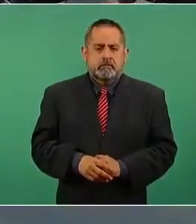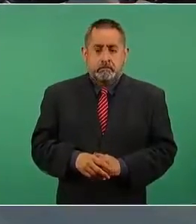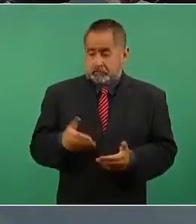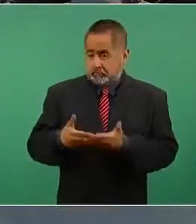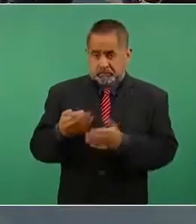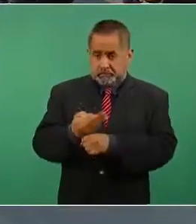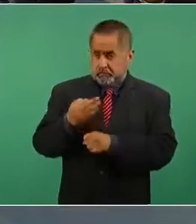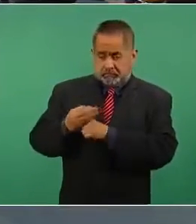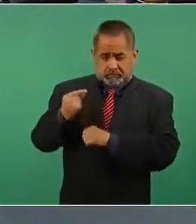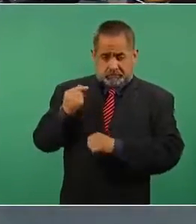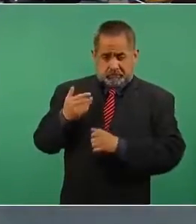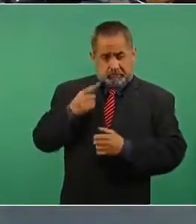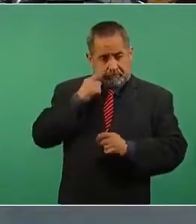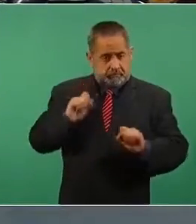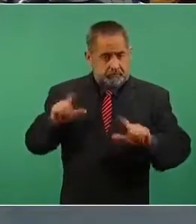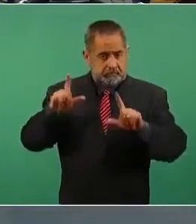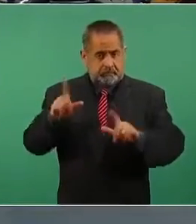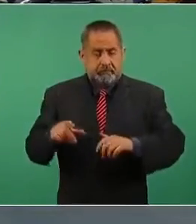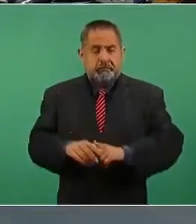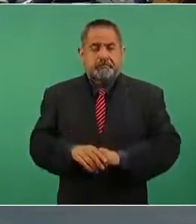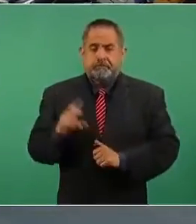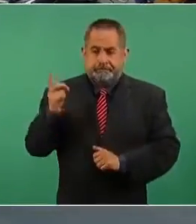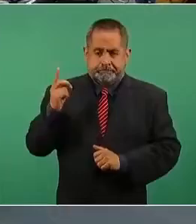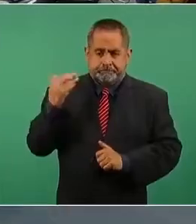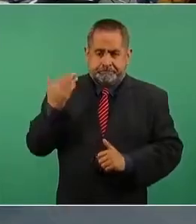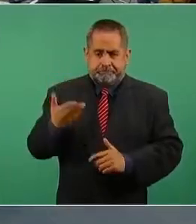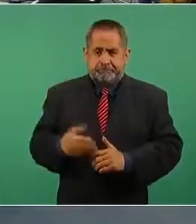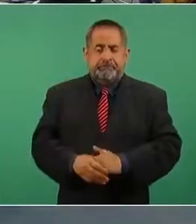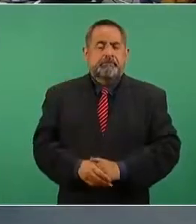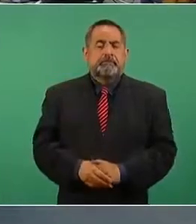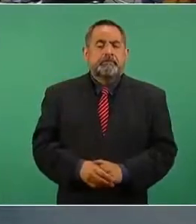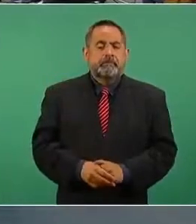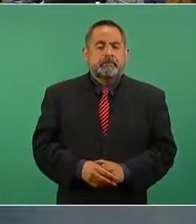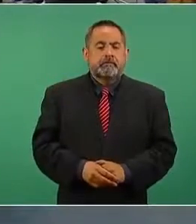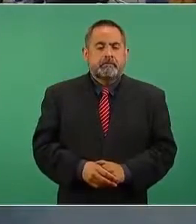actual. Diciembre.